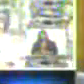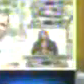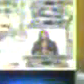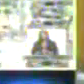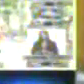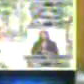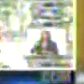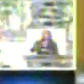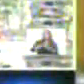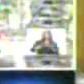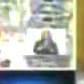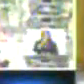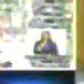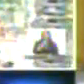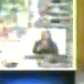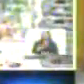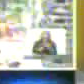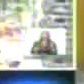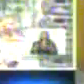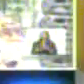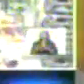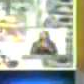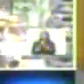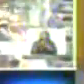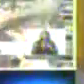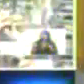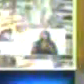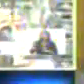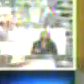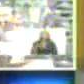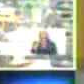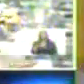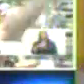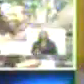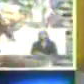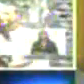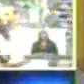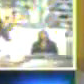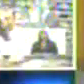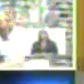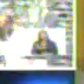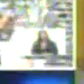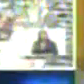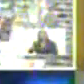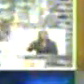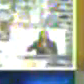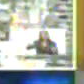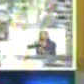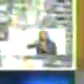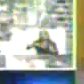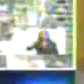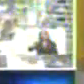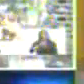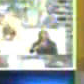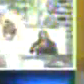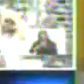Entonces, jóvenes, dejemos de vivir bajo una falsa moral. Eso también tenemos que hacerlo. El video mío, tú lo puedes encontrar en